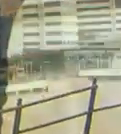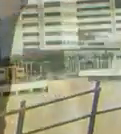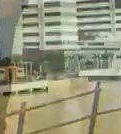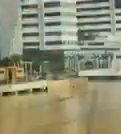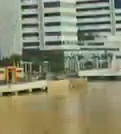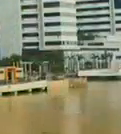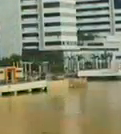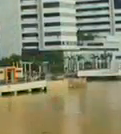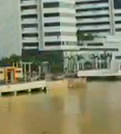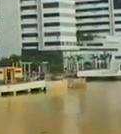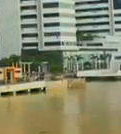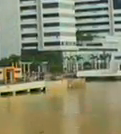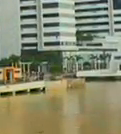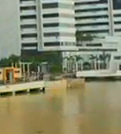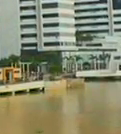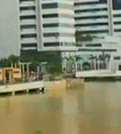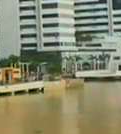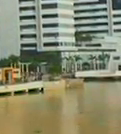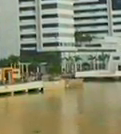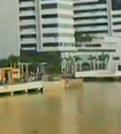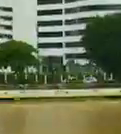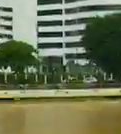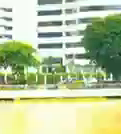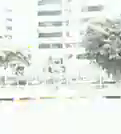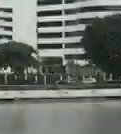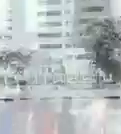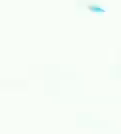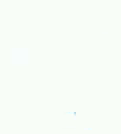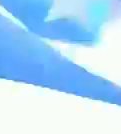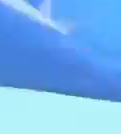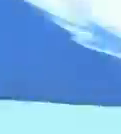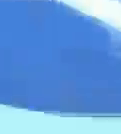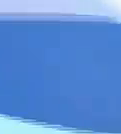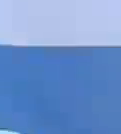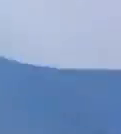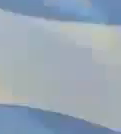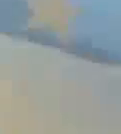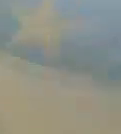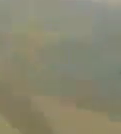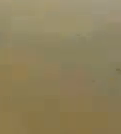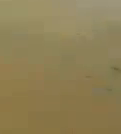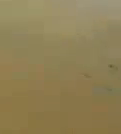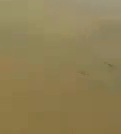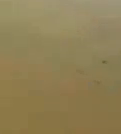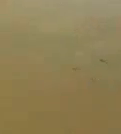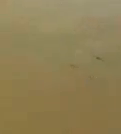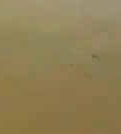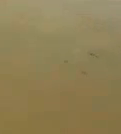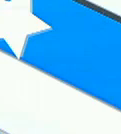de Guayaquil. Guayaquil de mis amores, te canto aquí.